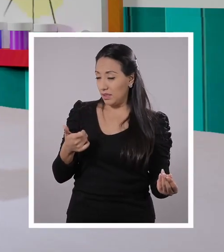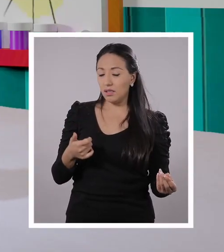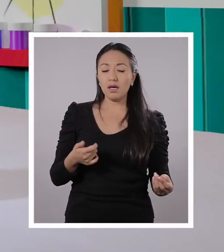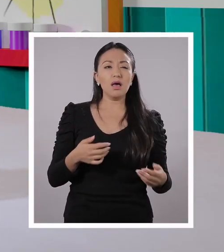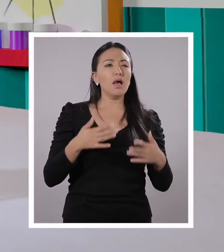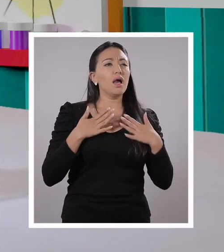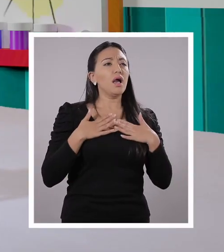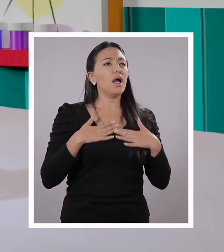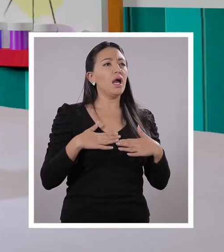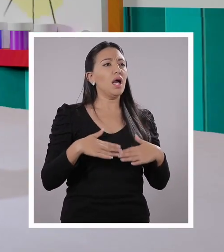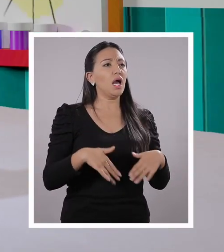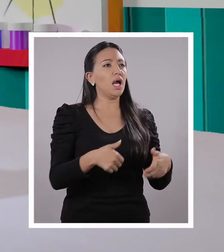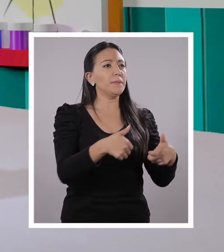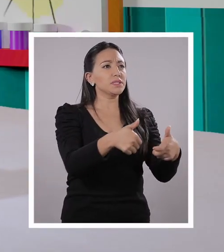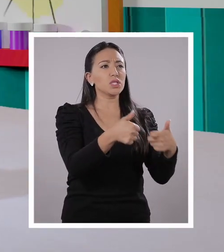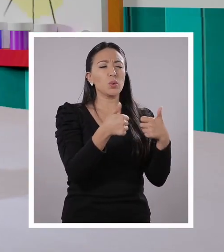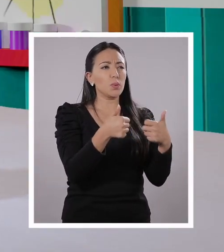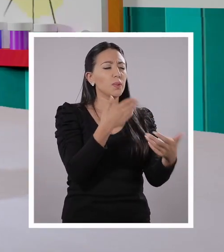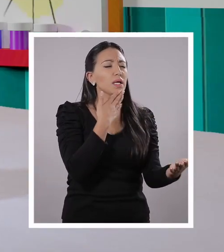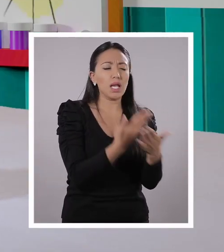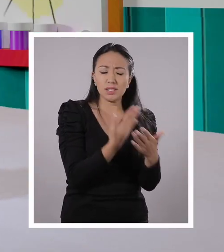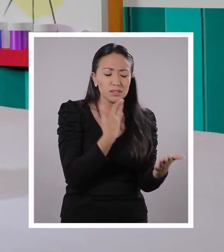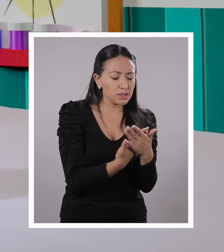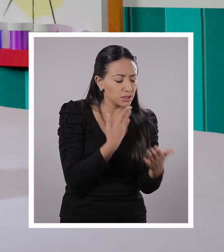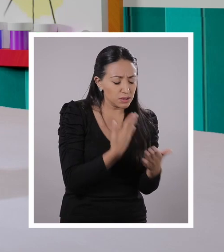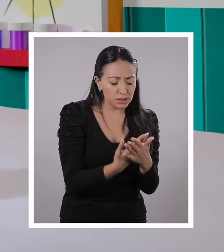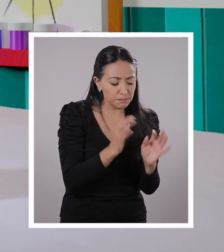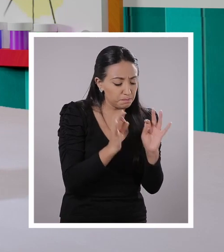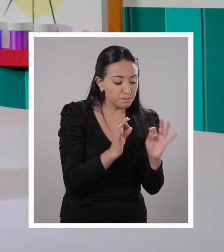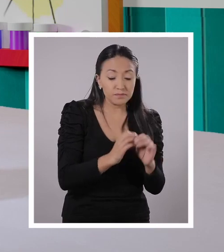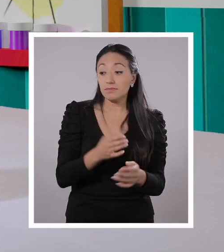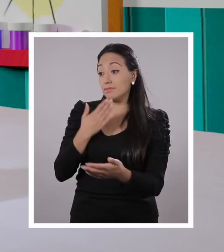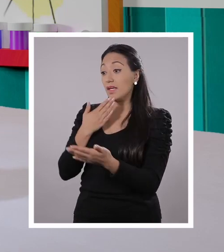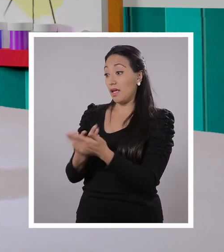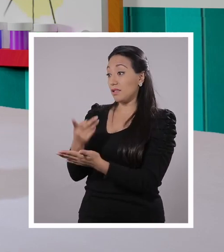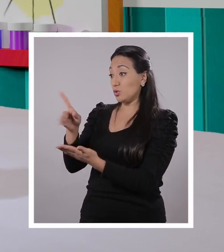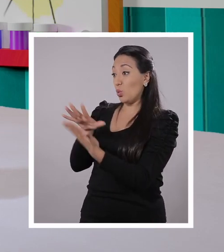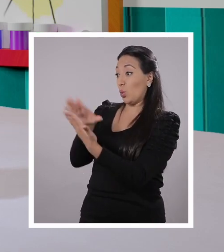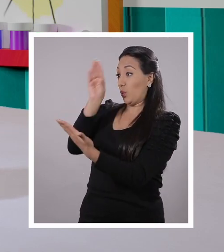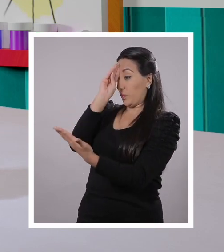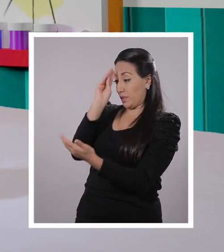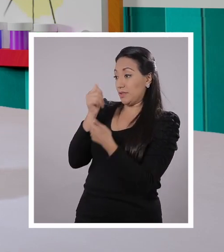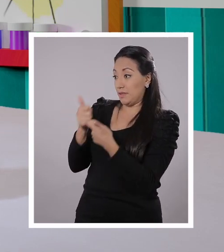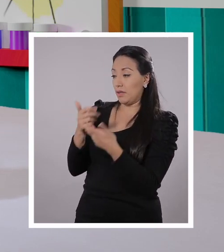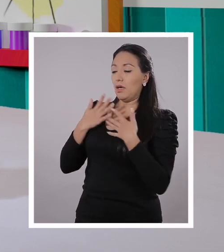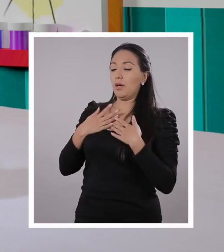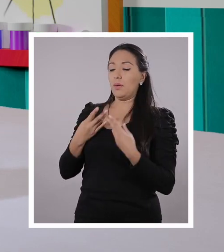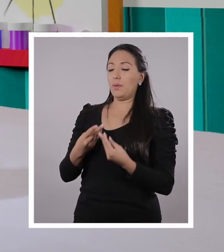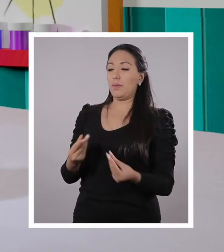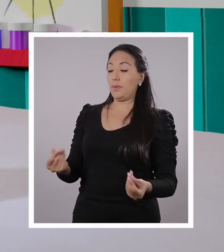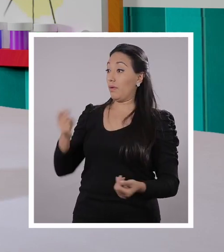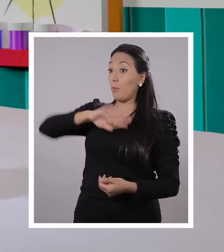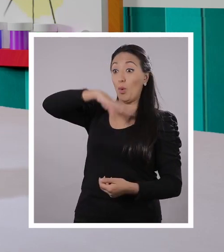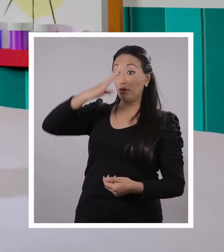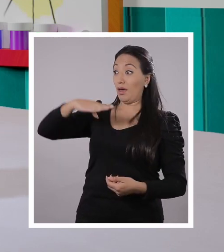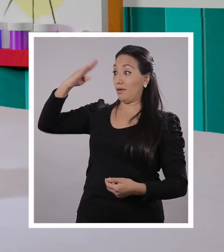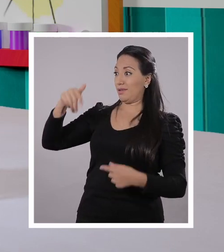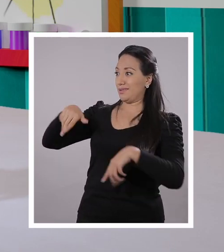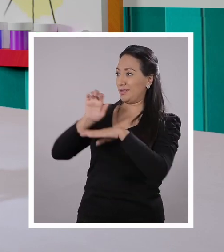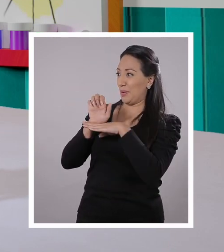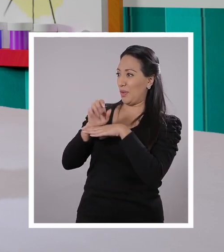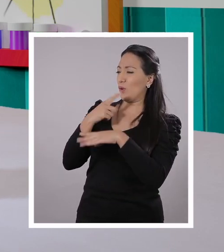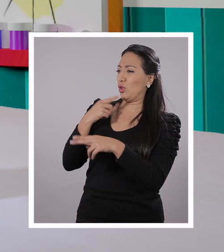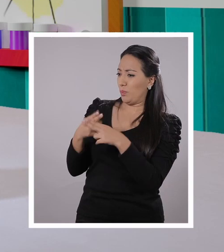sientes? Me siento muy bien, profe. Gracias, gracias, muchas gracias. Y gracias a ti, porque nos enseñaste algo de geografía también del